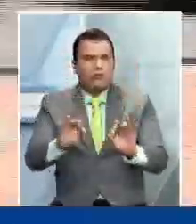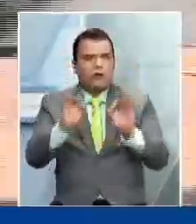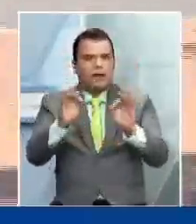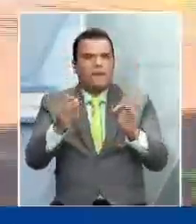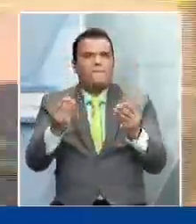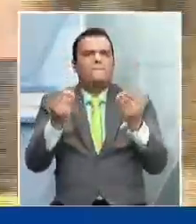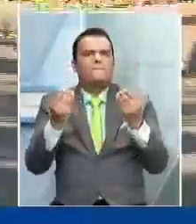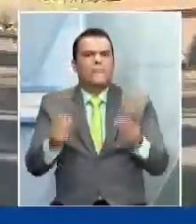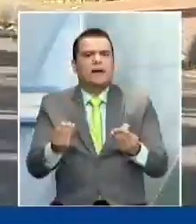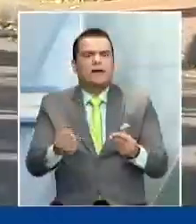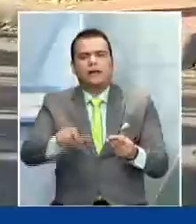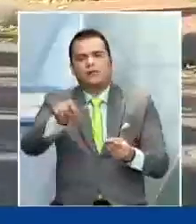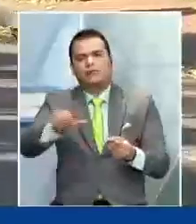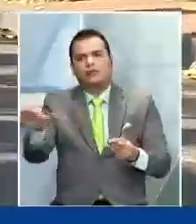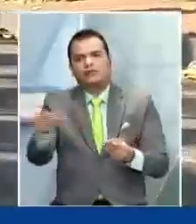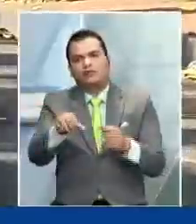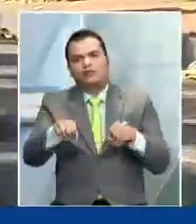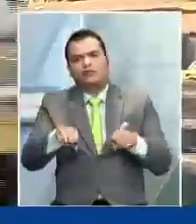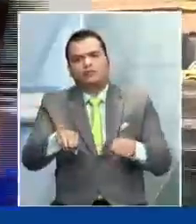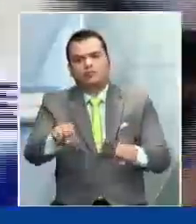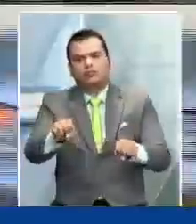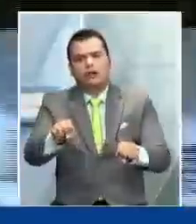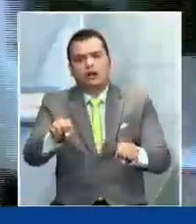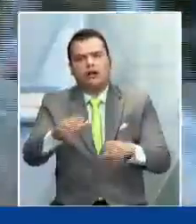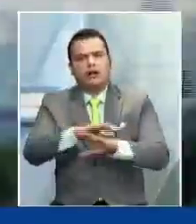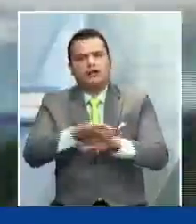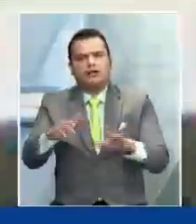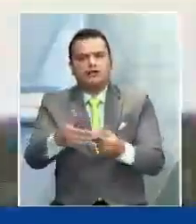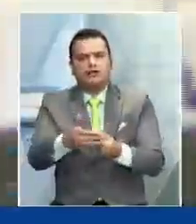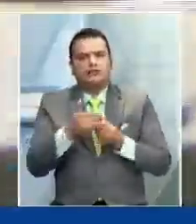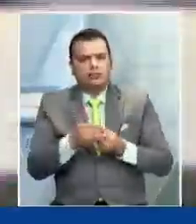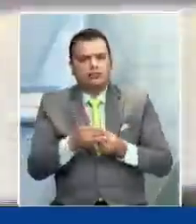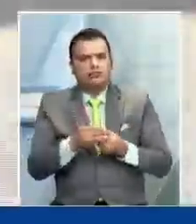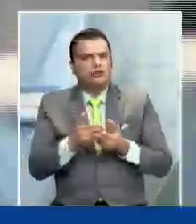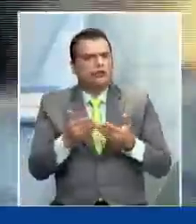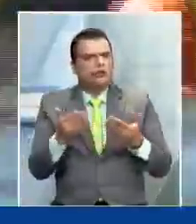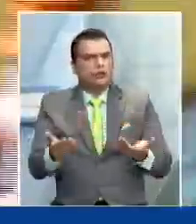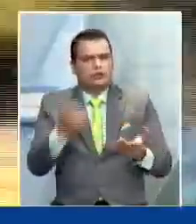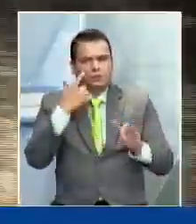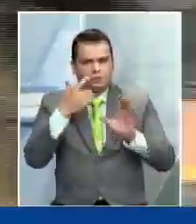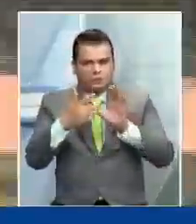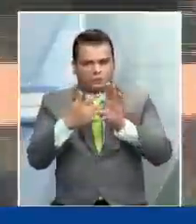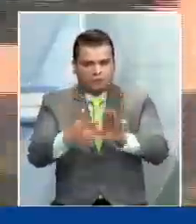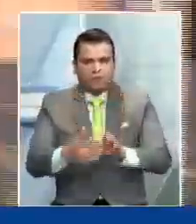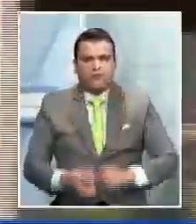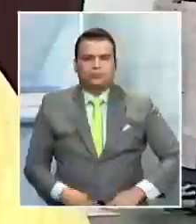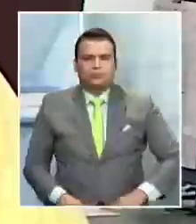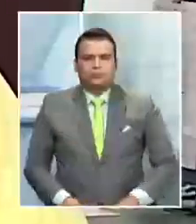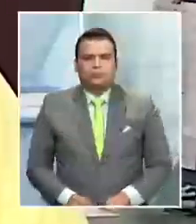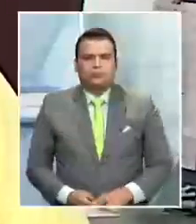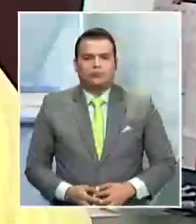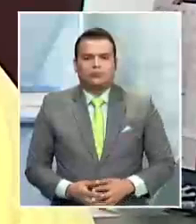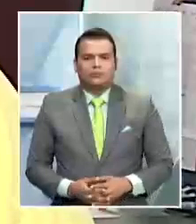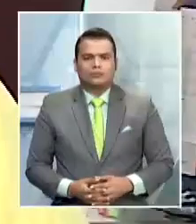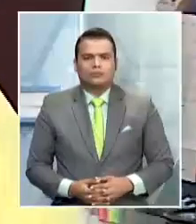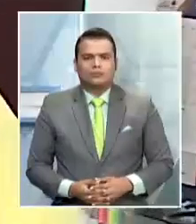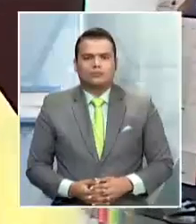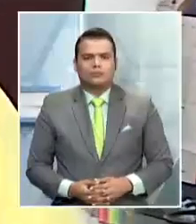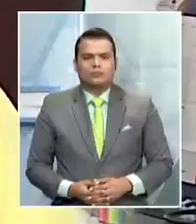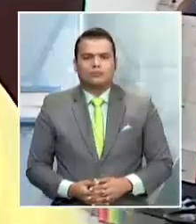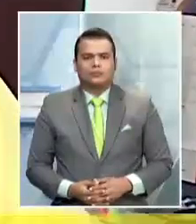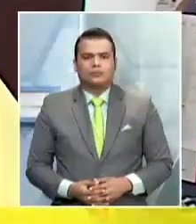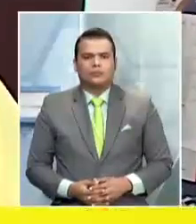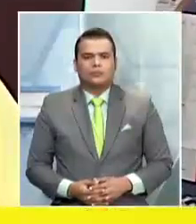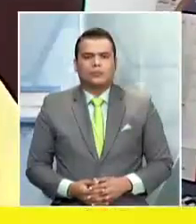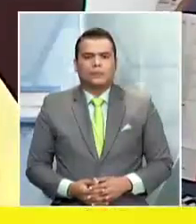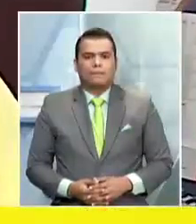la protección de los motociclistas y sus pasajeros. Estos son los tres principales puntos. El primero, cómo se debe utilizar tanto por el